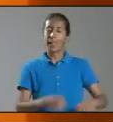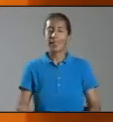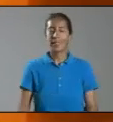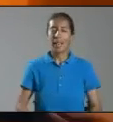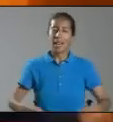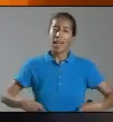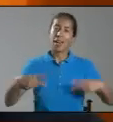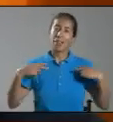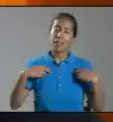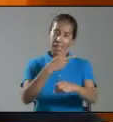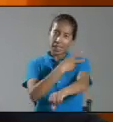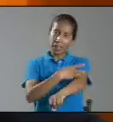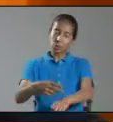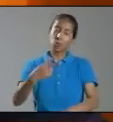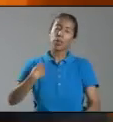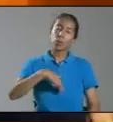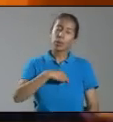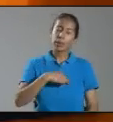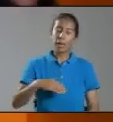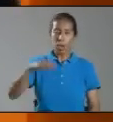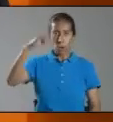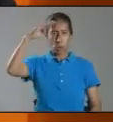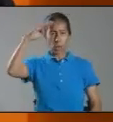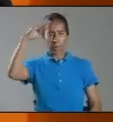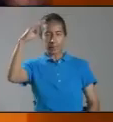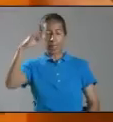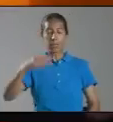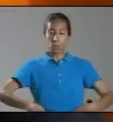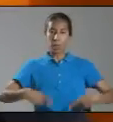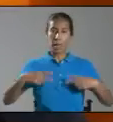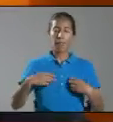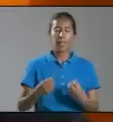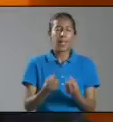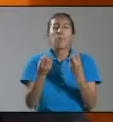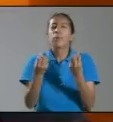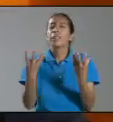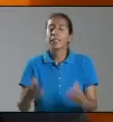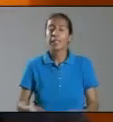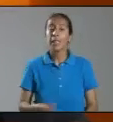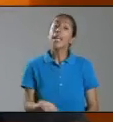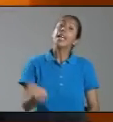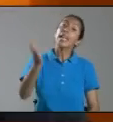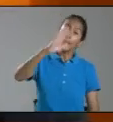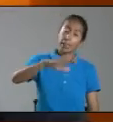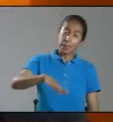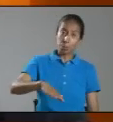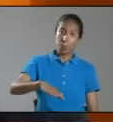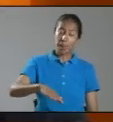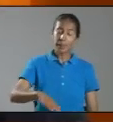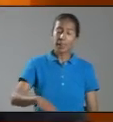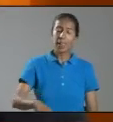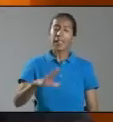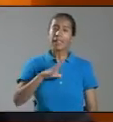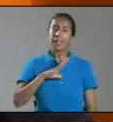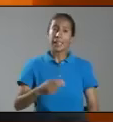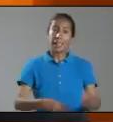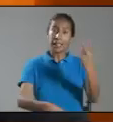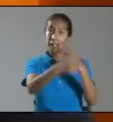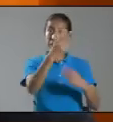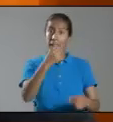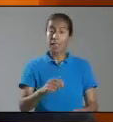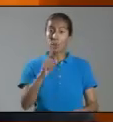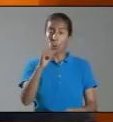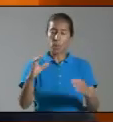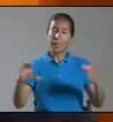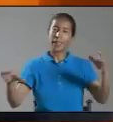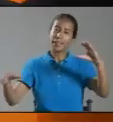es conquistando la vida en abundancia. Y luego de ese tiene que venir un casamiento. Entonces tiene que aparecer